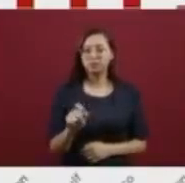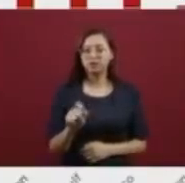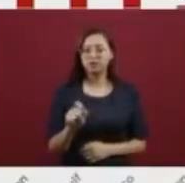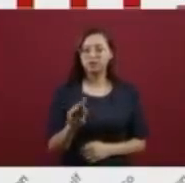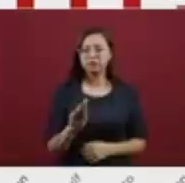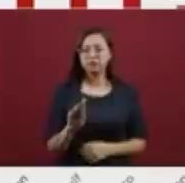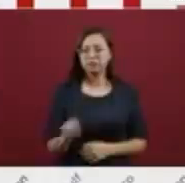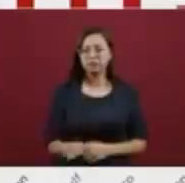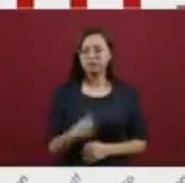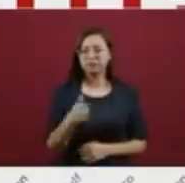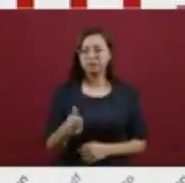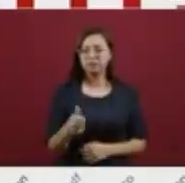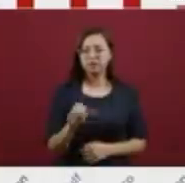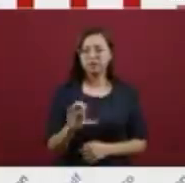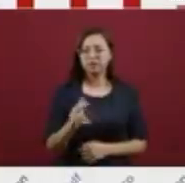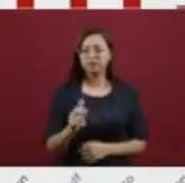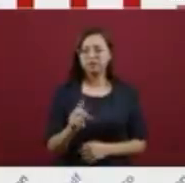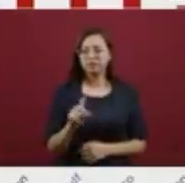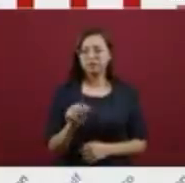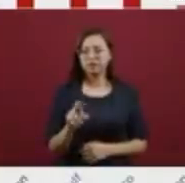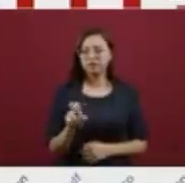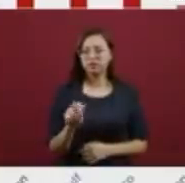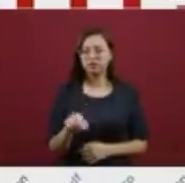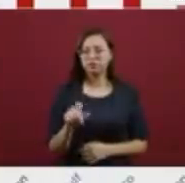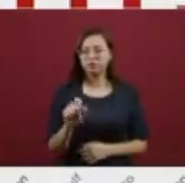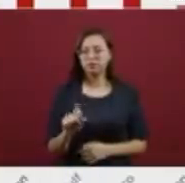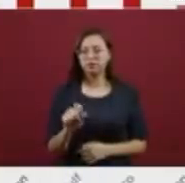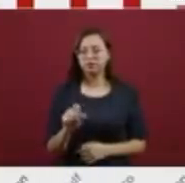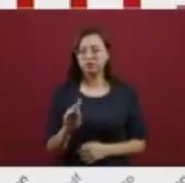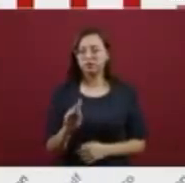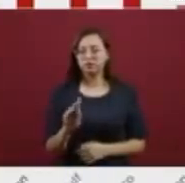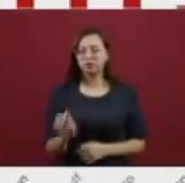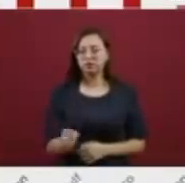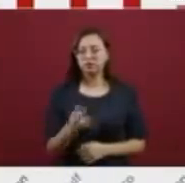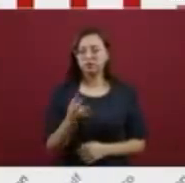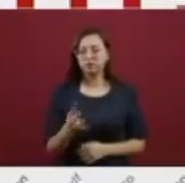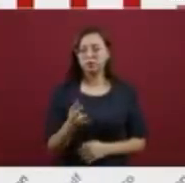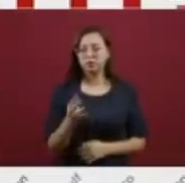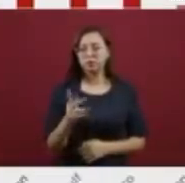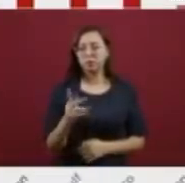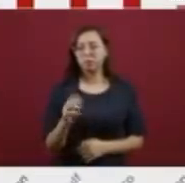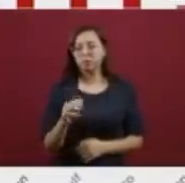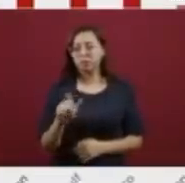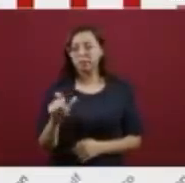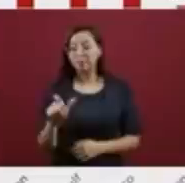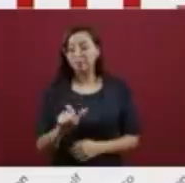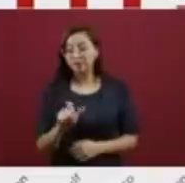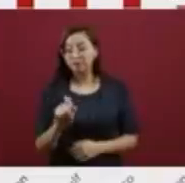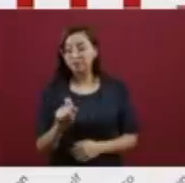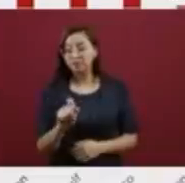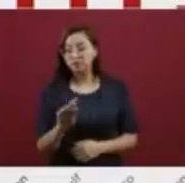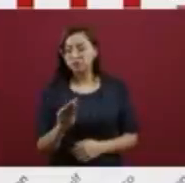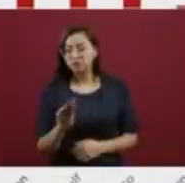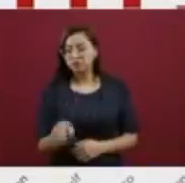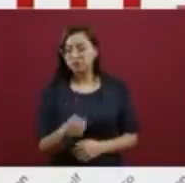20.96, Chevron 20.94, Pemex un promedio de 20.81,